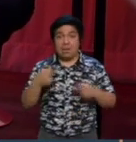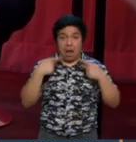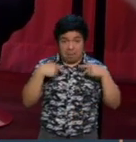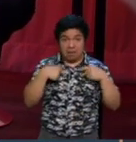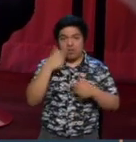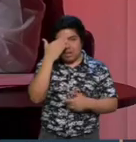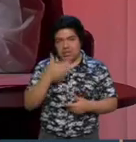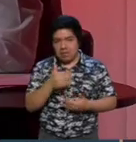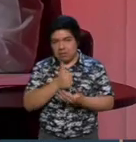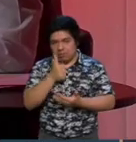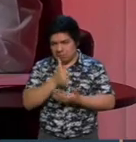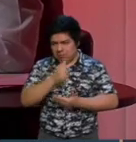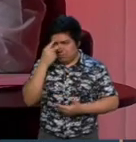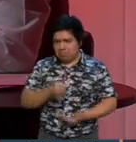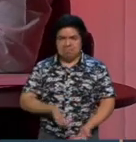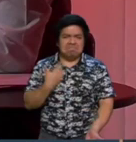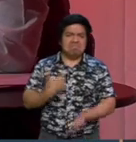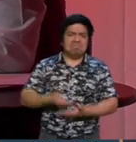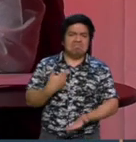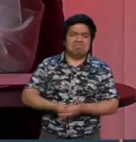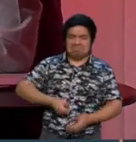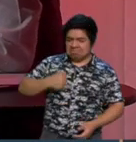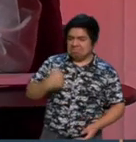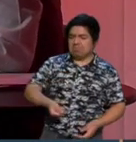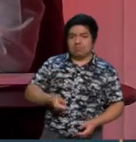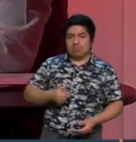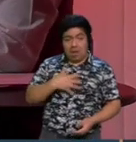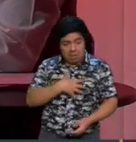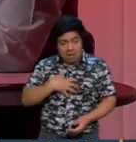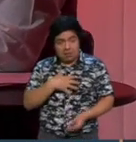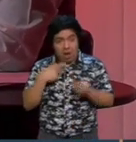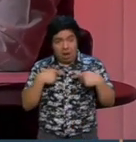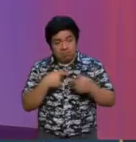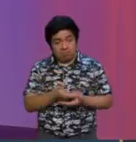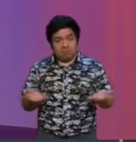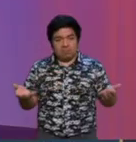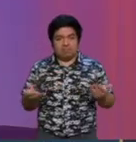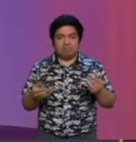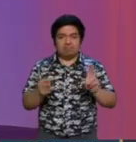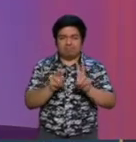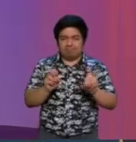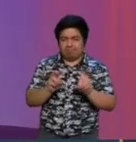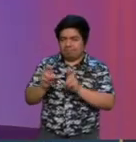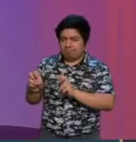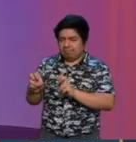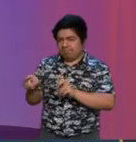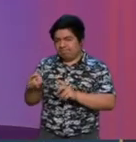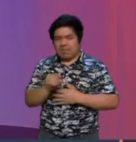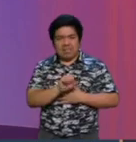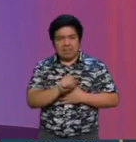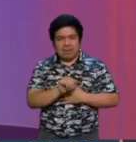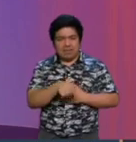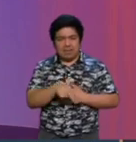que hoy la ciudad está mejor que nunca. El La diagnóstico gente está que hoy, contenta. que hoy se hace de distintos temas y que escucho a Sebastián